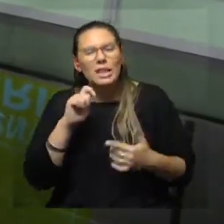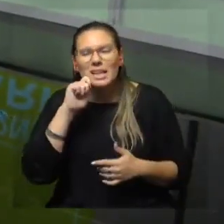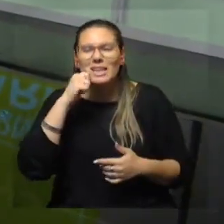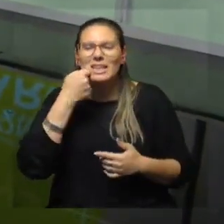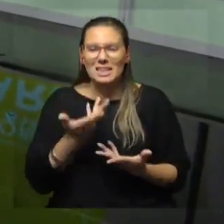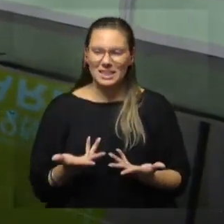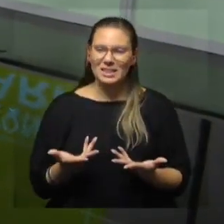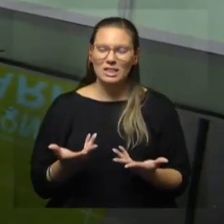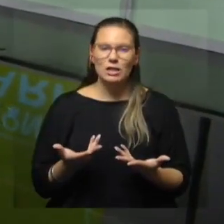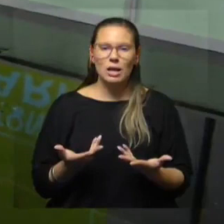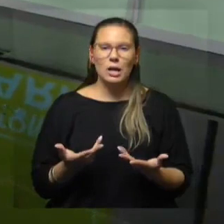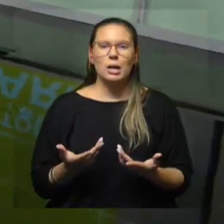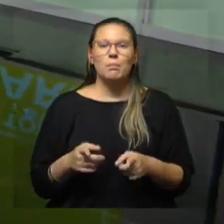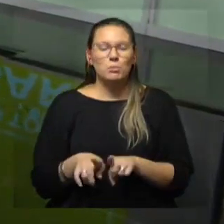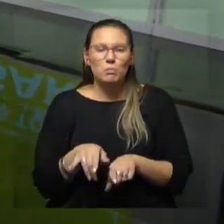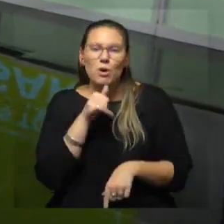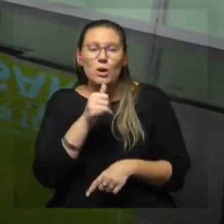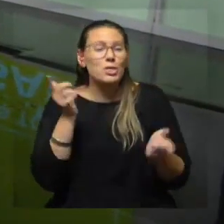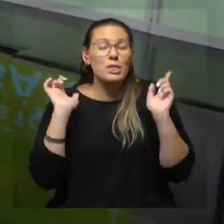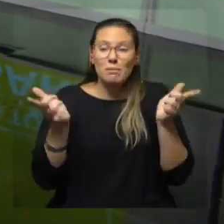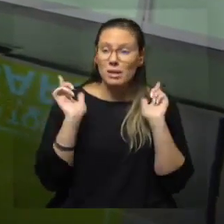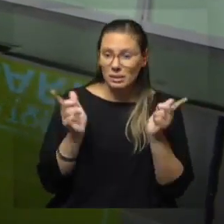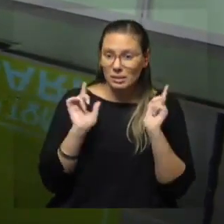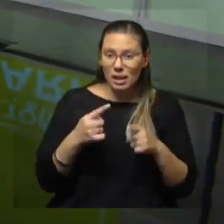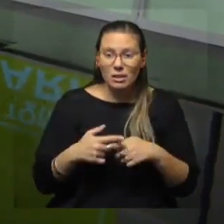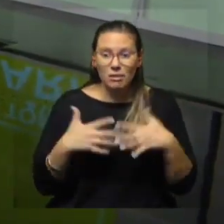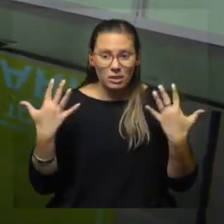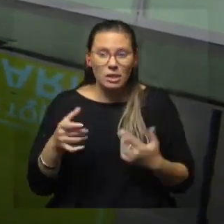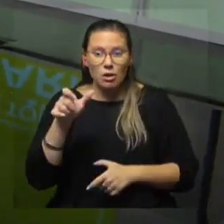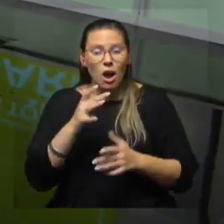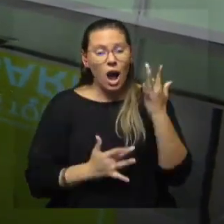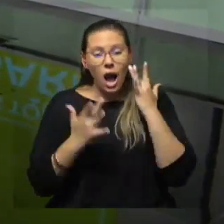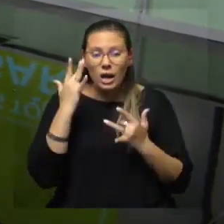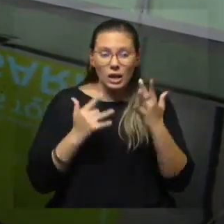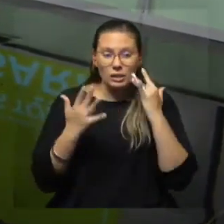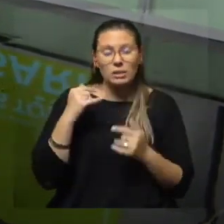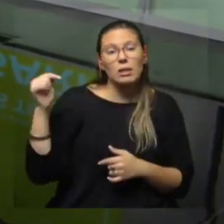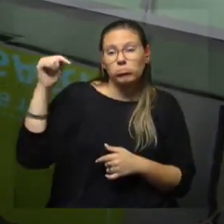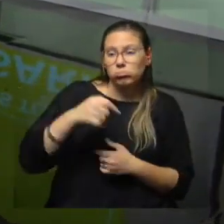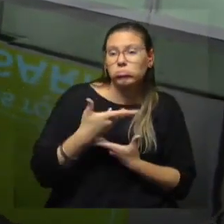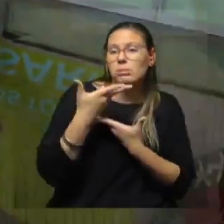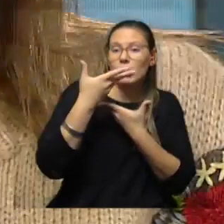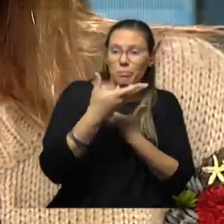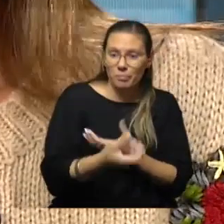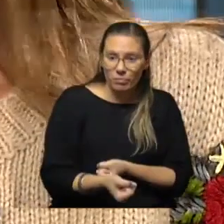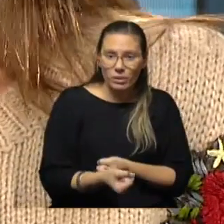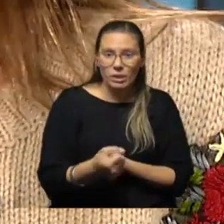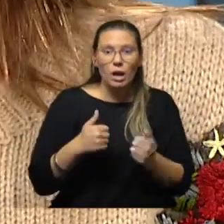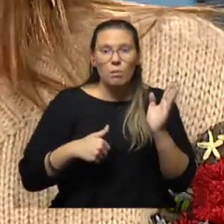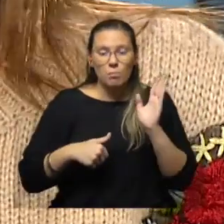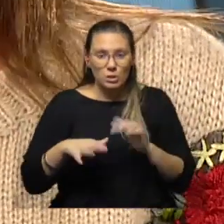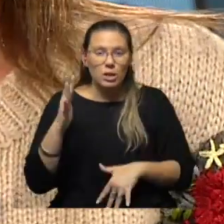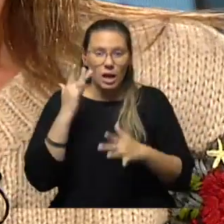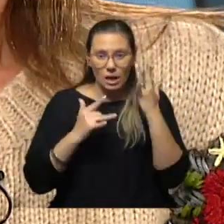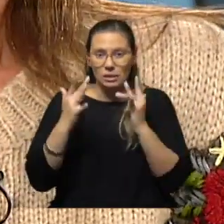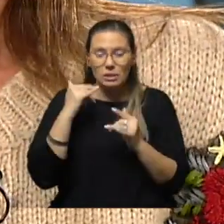fiesta así como se la estoy contando, divertida, de festejos, donde los artistas se sumaran, gran parte de nuestros